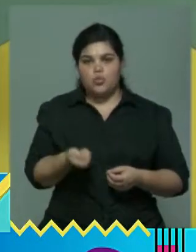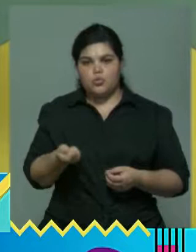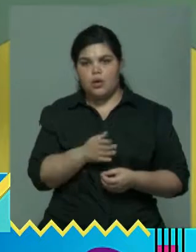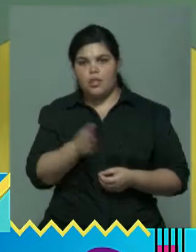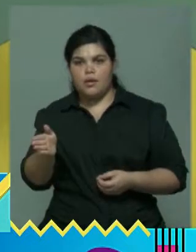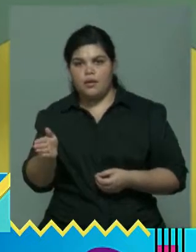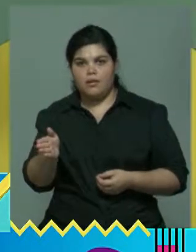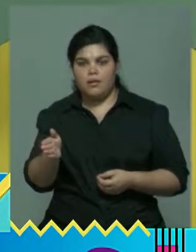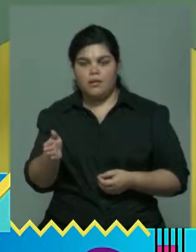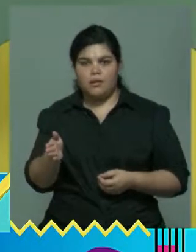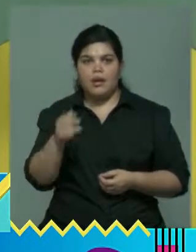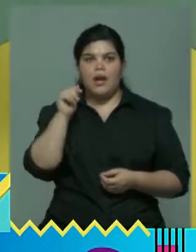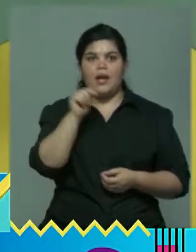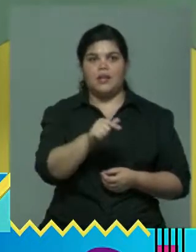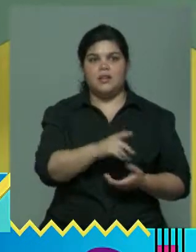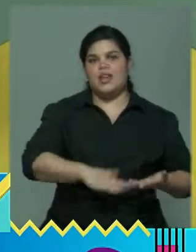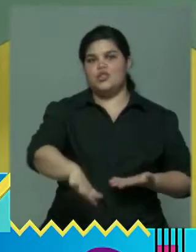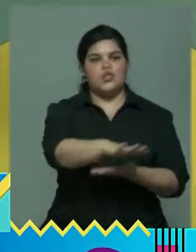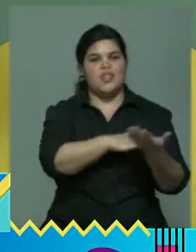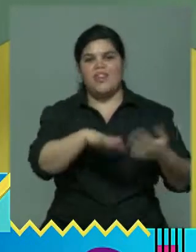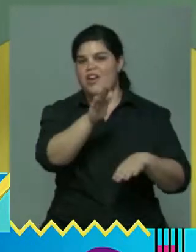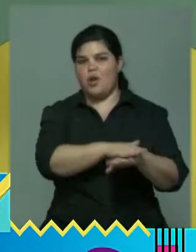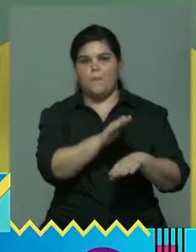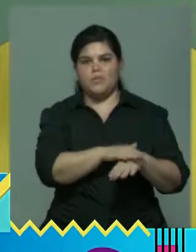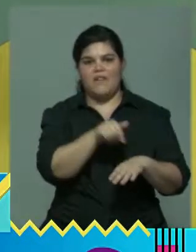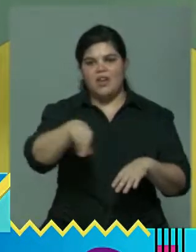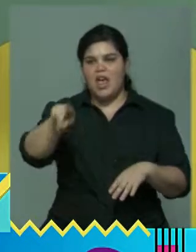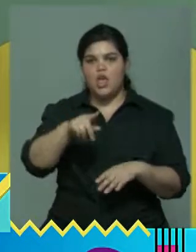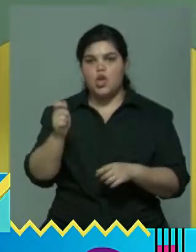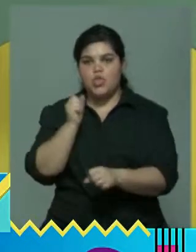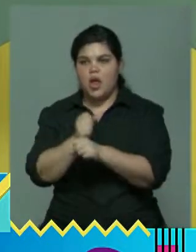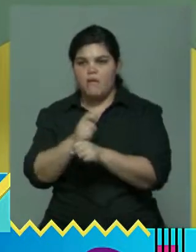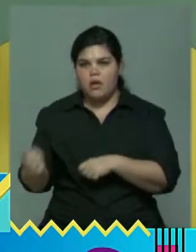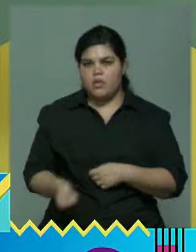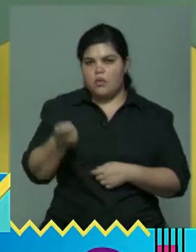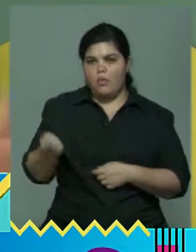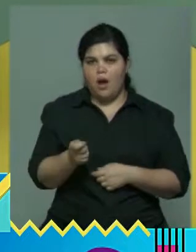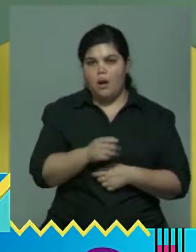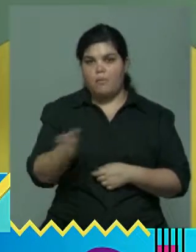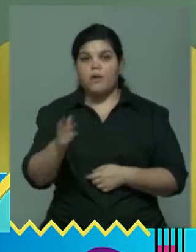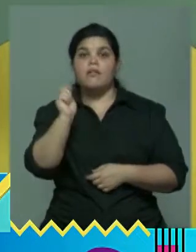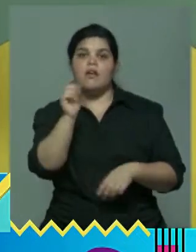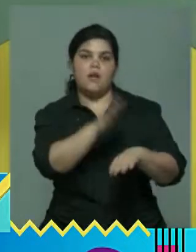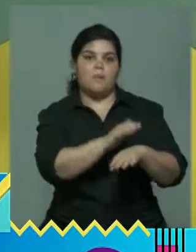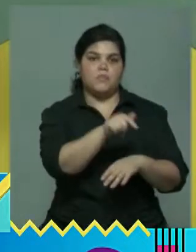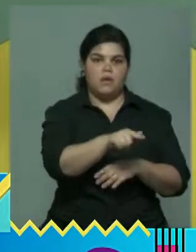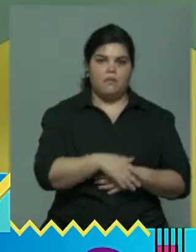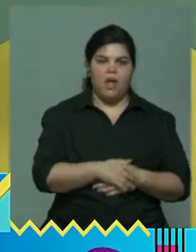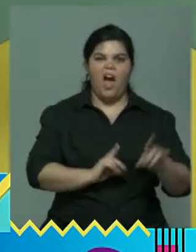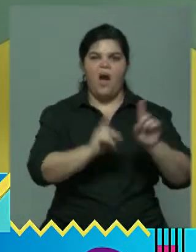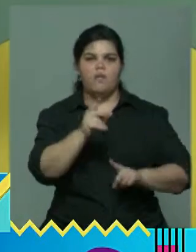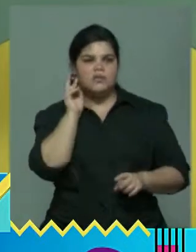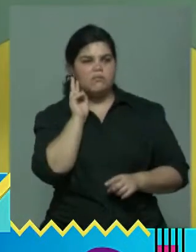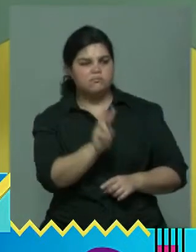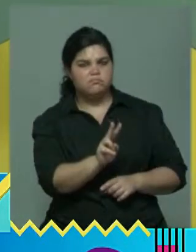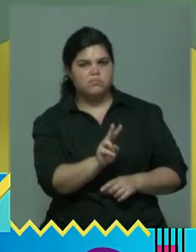la sociedad coloca a las personas trans. Entonces, a veces yo escucho decir, bueno, pero es la vida que eligió. Yo